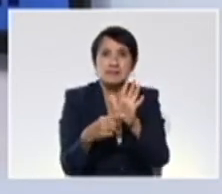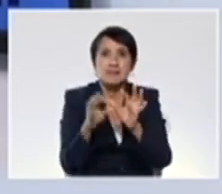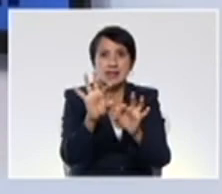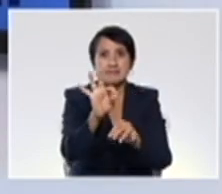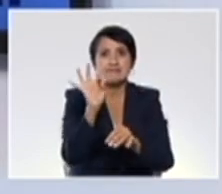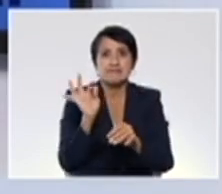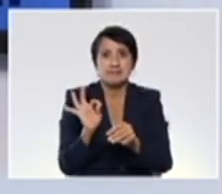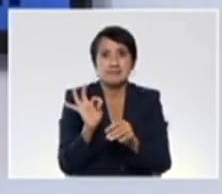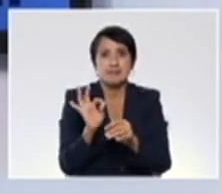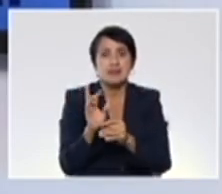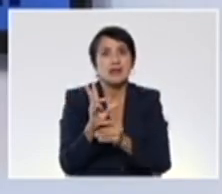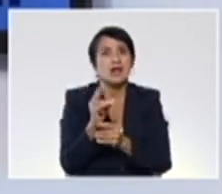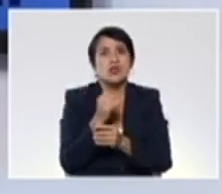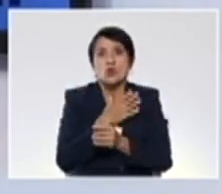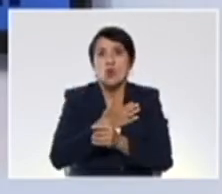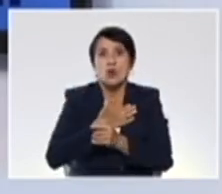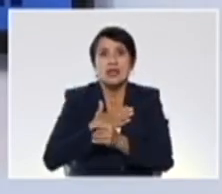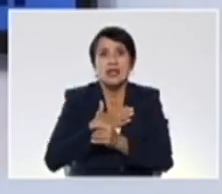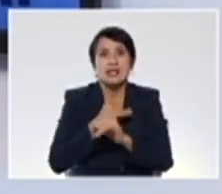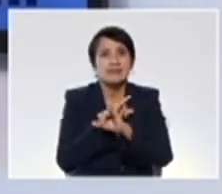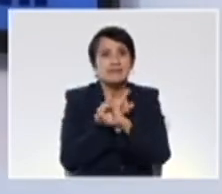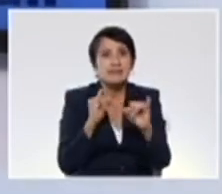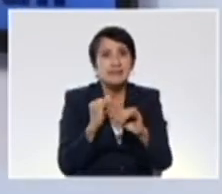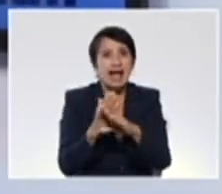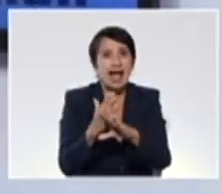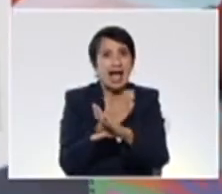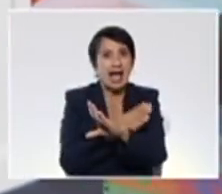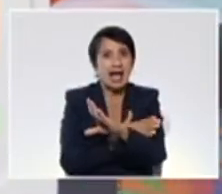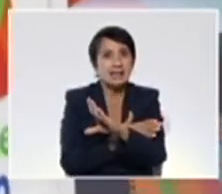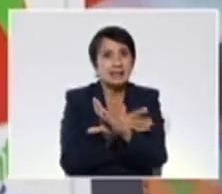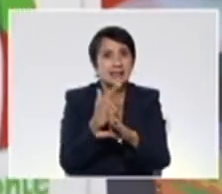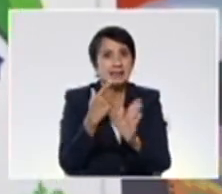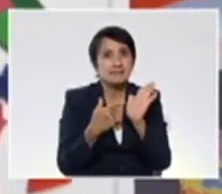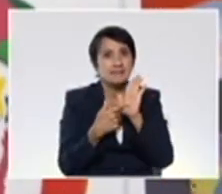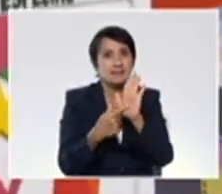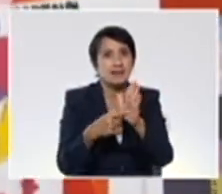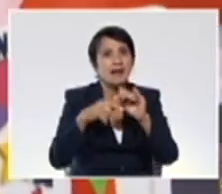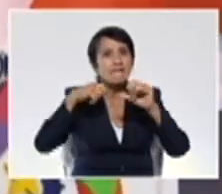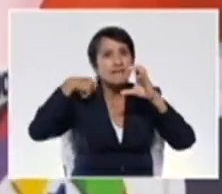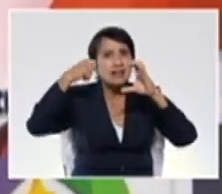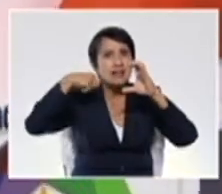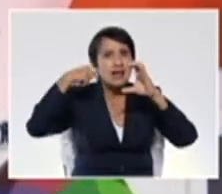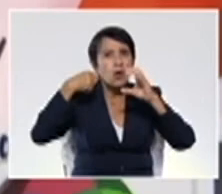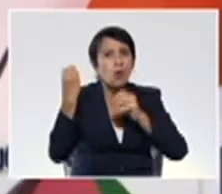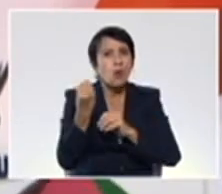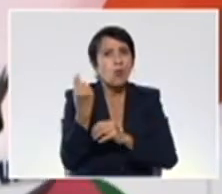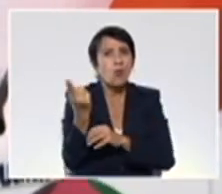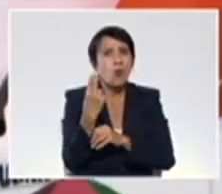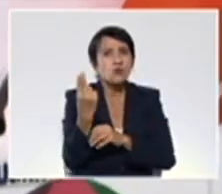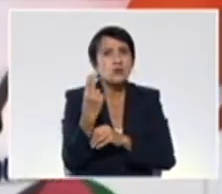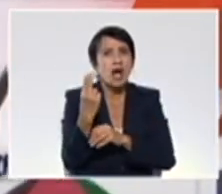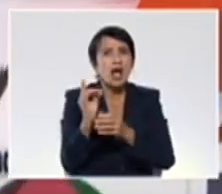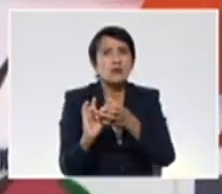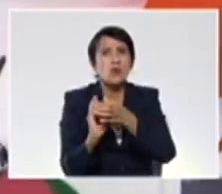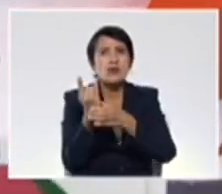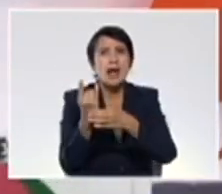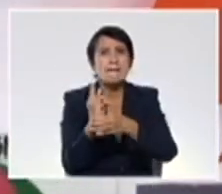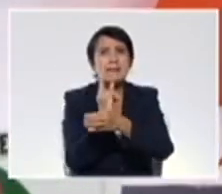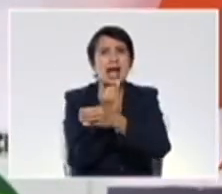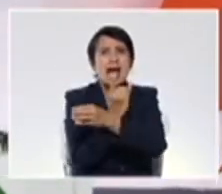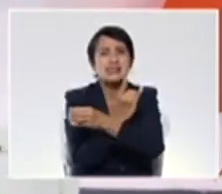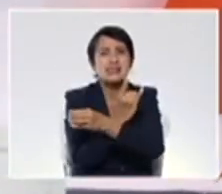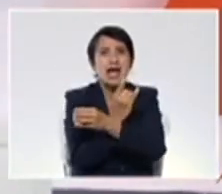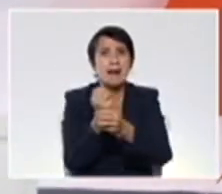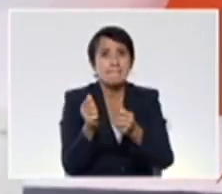solución. No quiero despedirme sin antes invitarlos a ver el video de cómo utilizar una planta